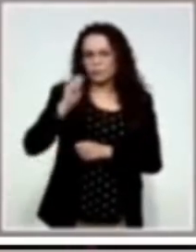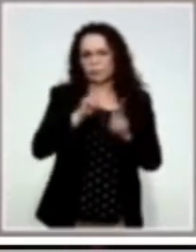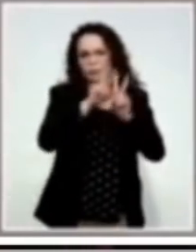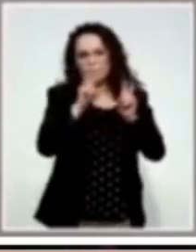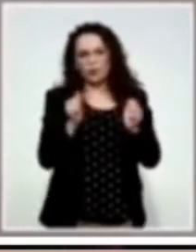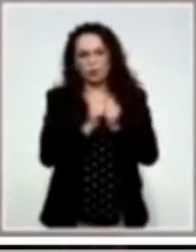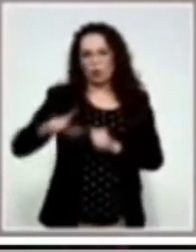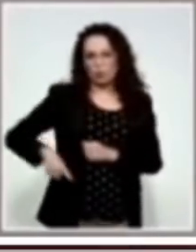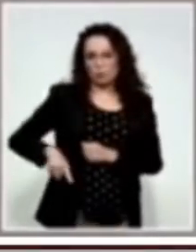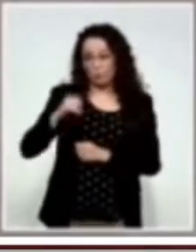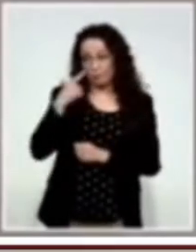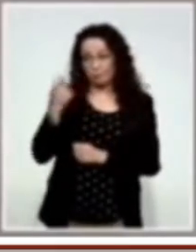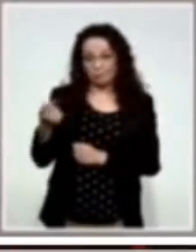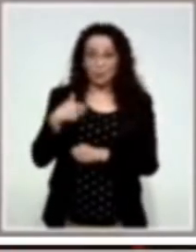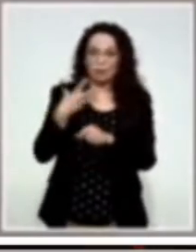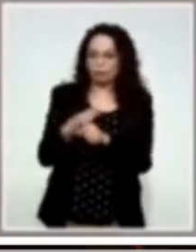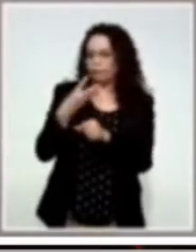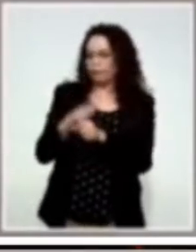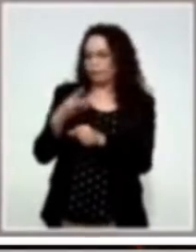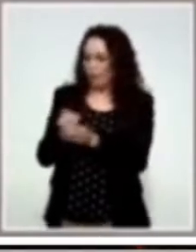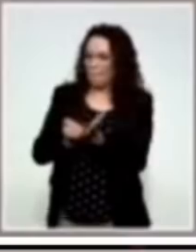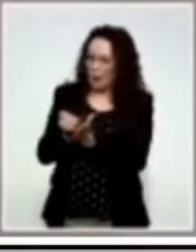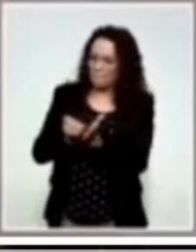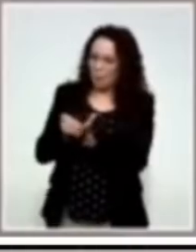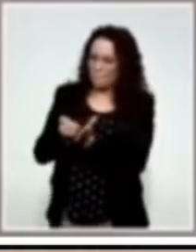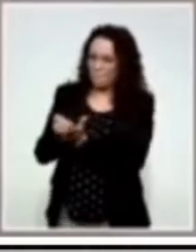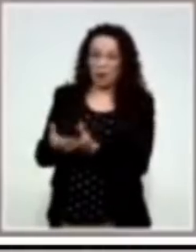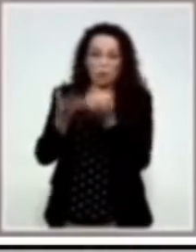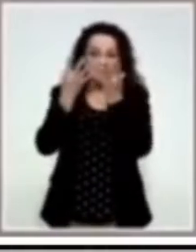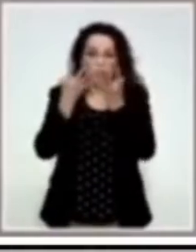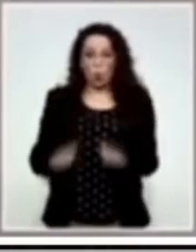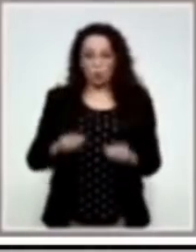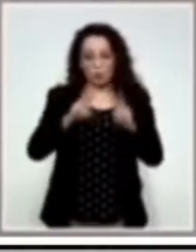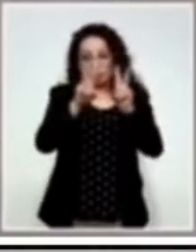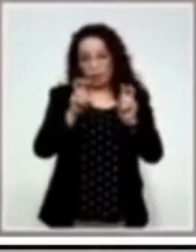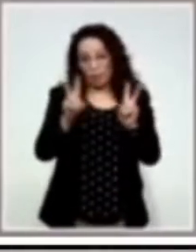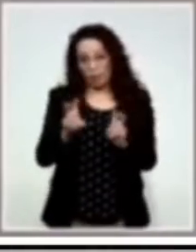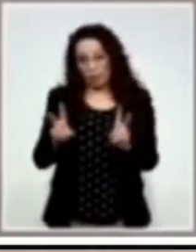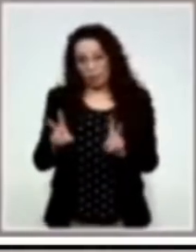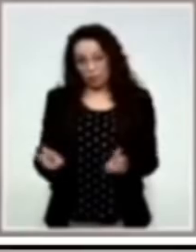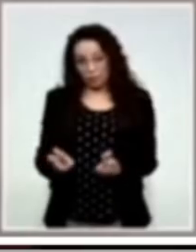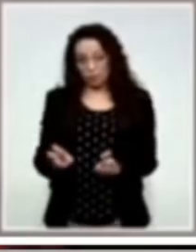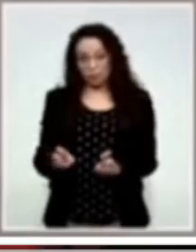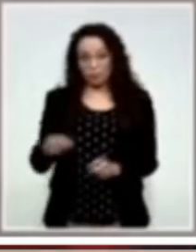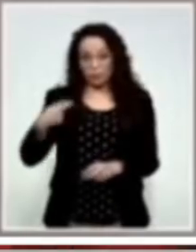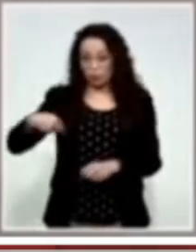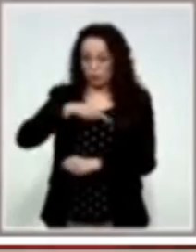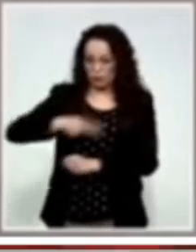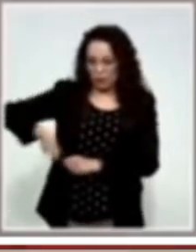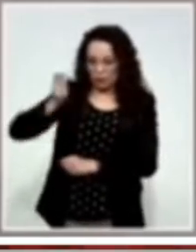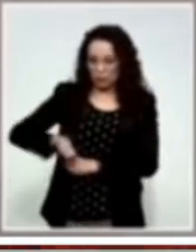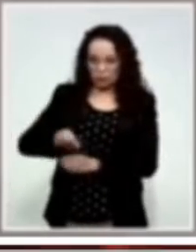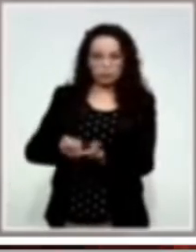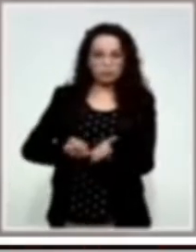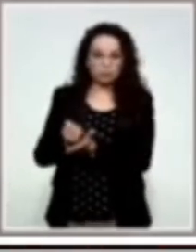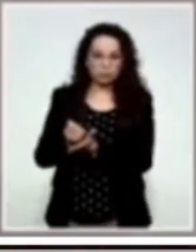el gobierno. Pues me parece que hemos estado resolviendo una gran cantidad de asuntos, y que la Corte ha invalidado leyes muy importantes,